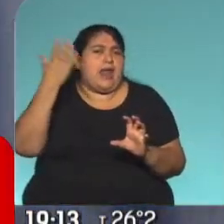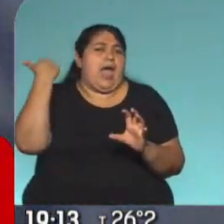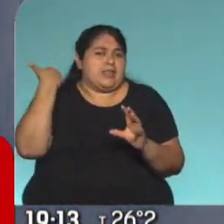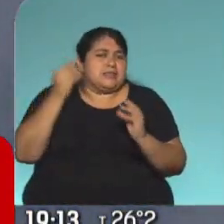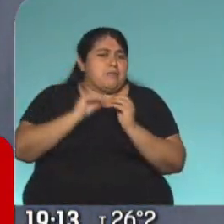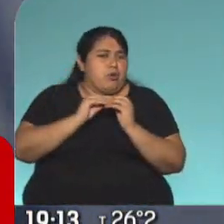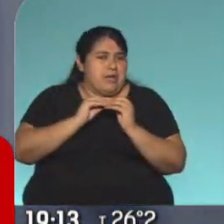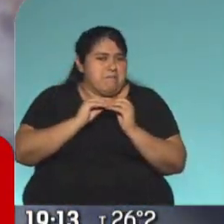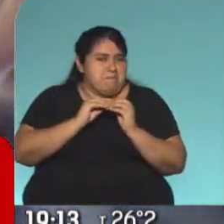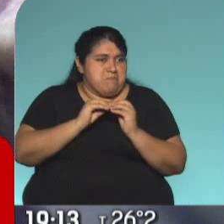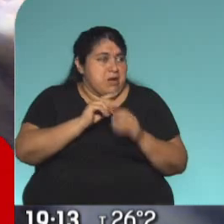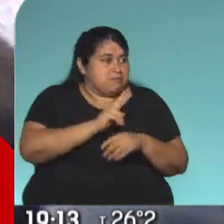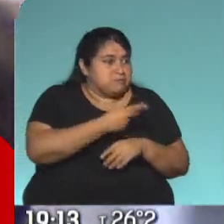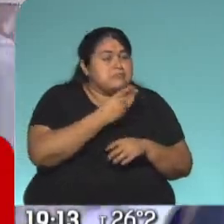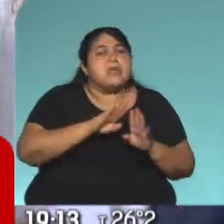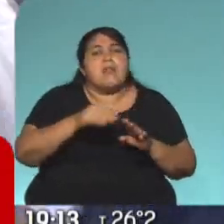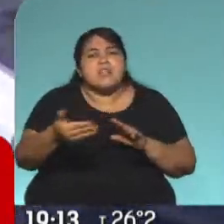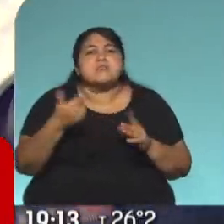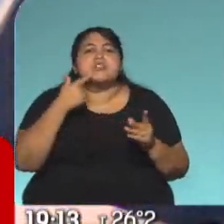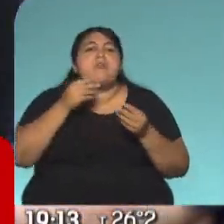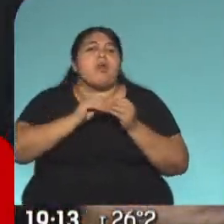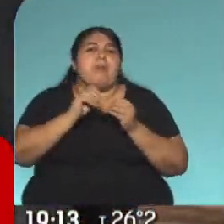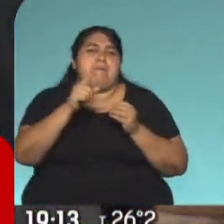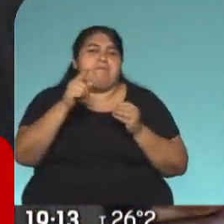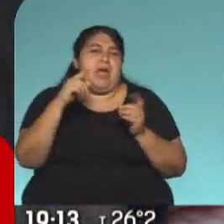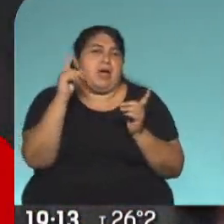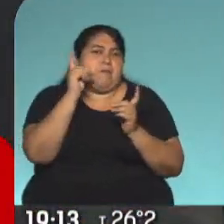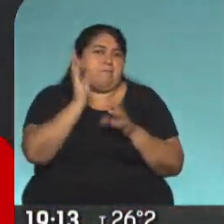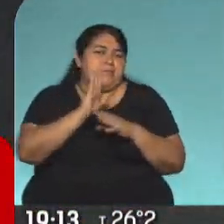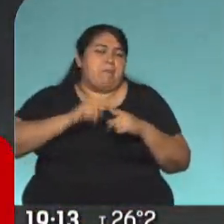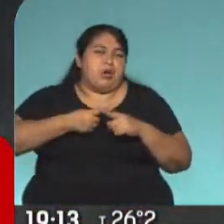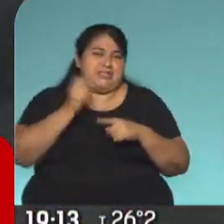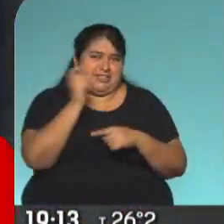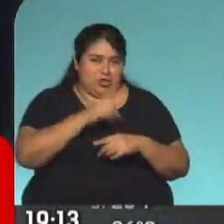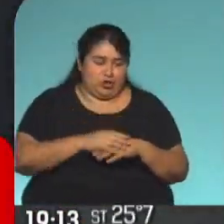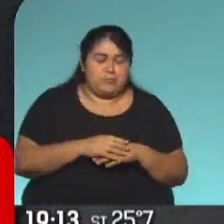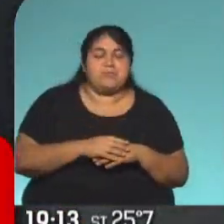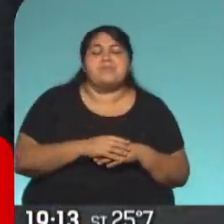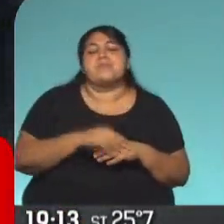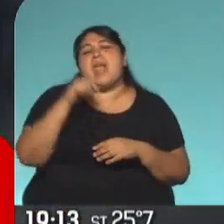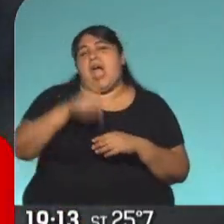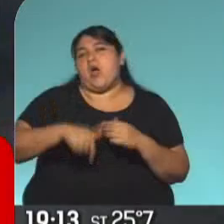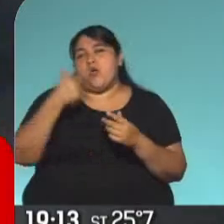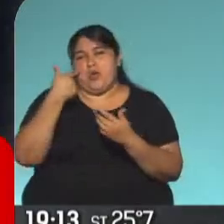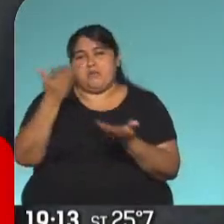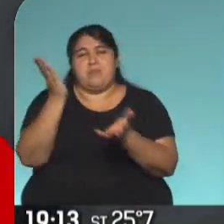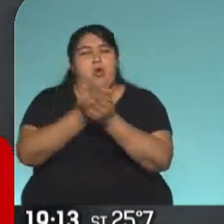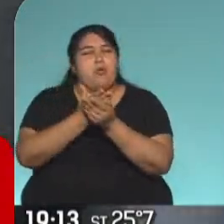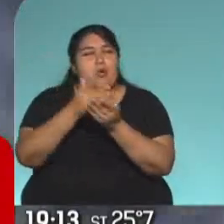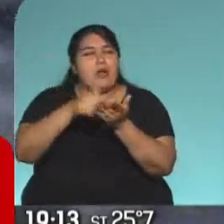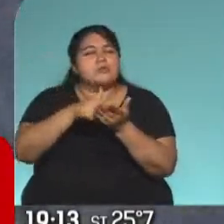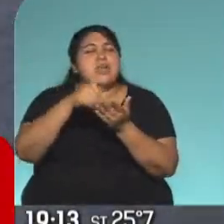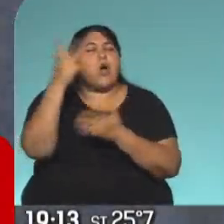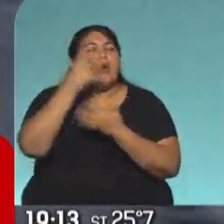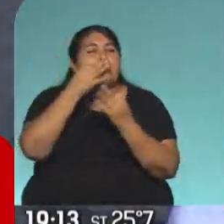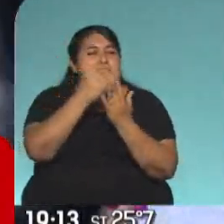de sus medidas, las consecuencias de su política económica. Hoy lo vamos a ver, vamos a analizar lo que eran sus causas judiciales, lo que fue